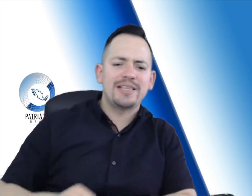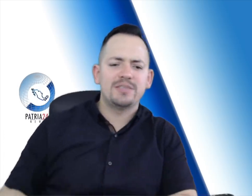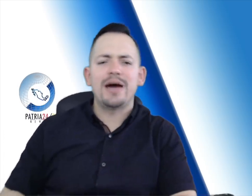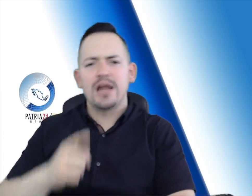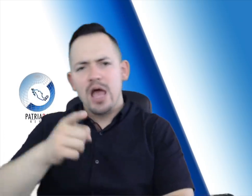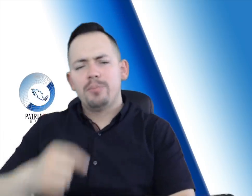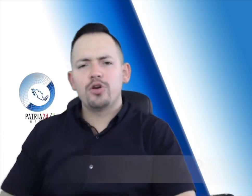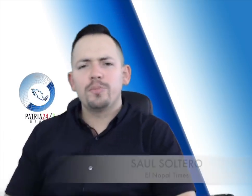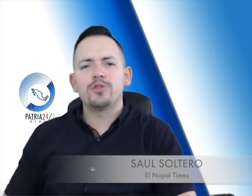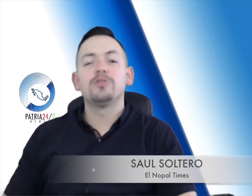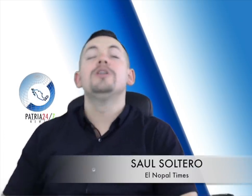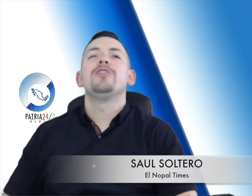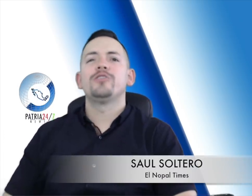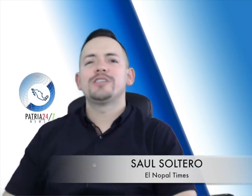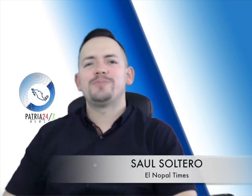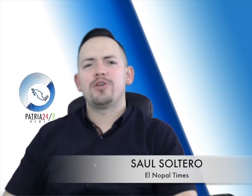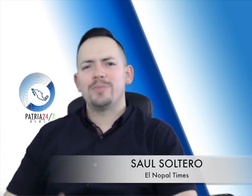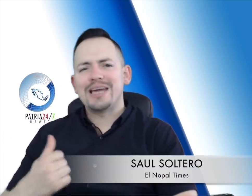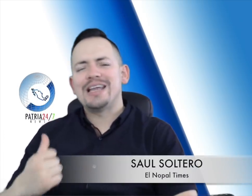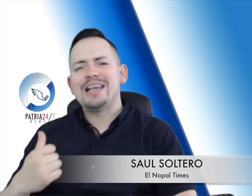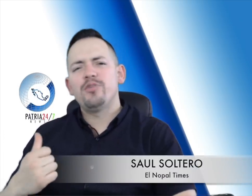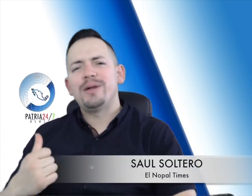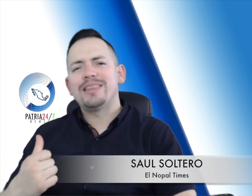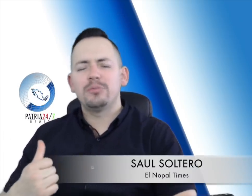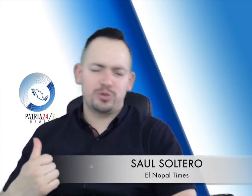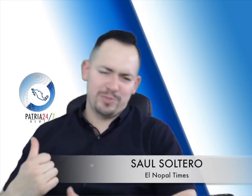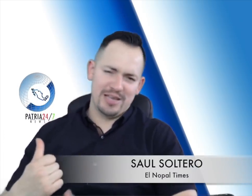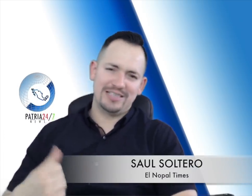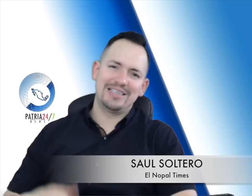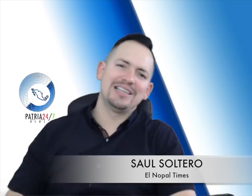olviden de participar. Por lo pronto, yo los espero en mi canal, el